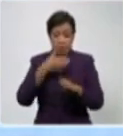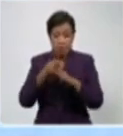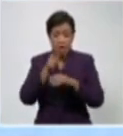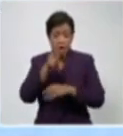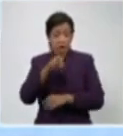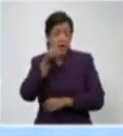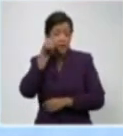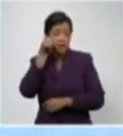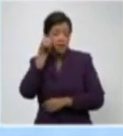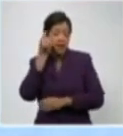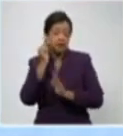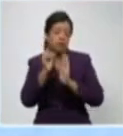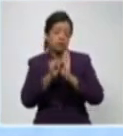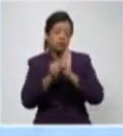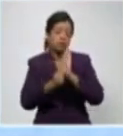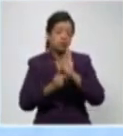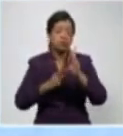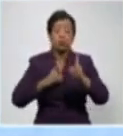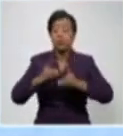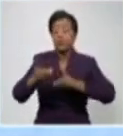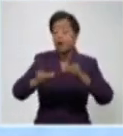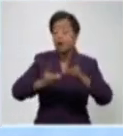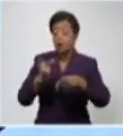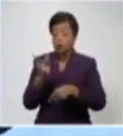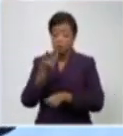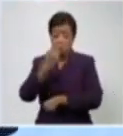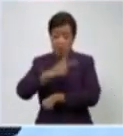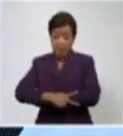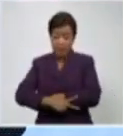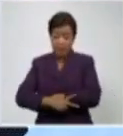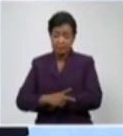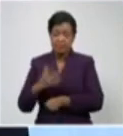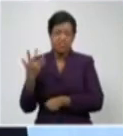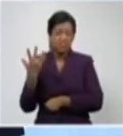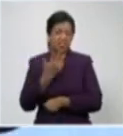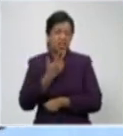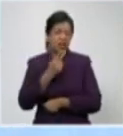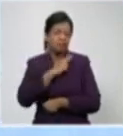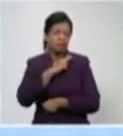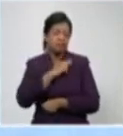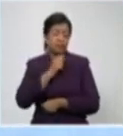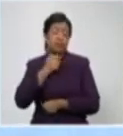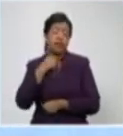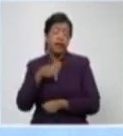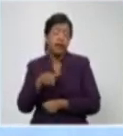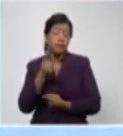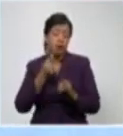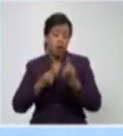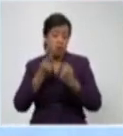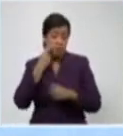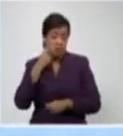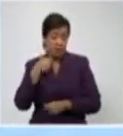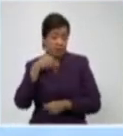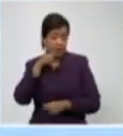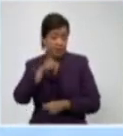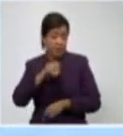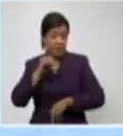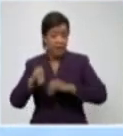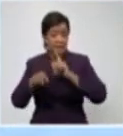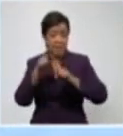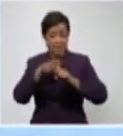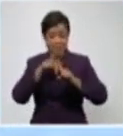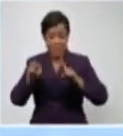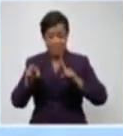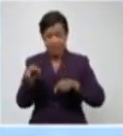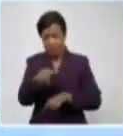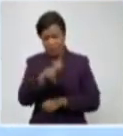un diálogo entre ambas naciones. ¿Quiénes están detrás? Algunos ejemplos, y vean cómo les dije que iba a cambiar de tema aparentemente,